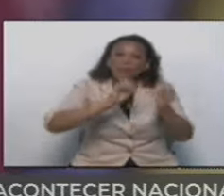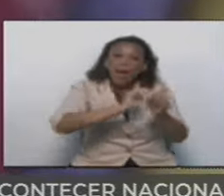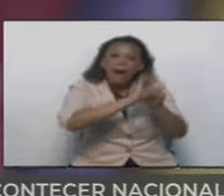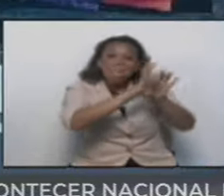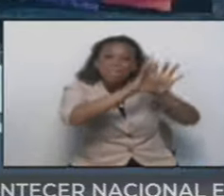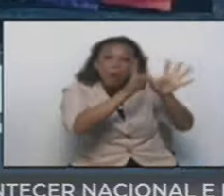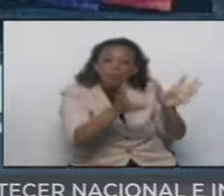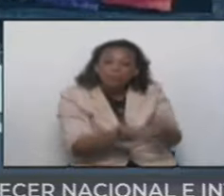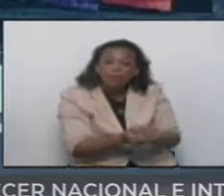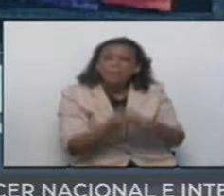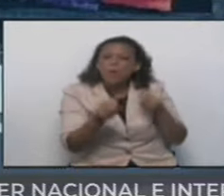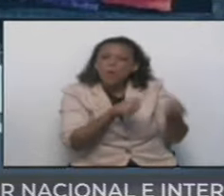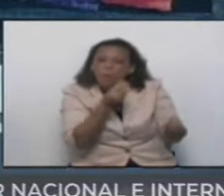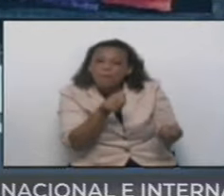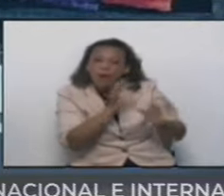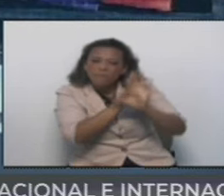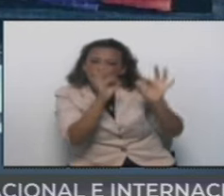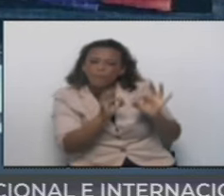juventud.